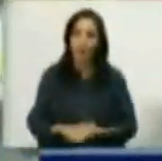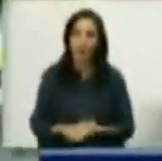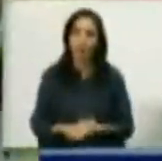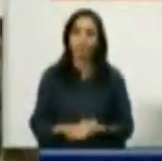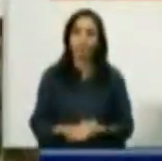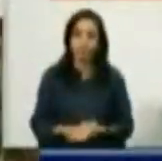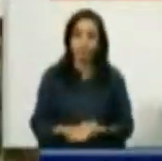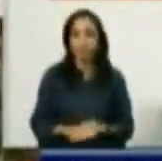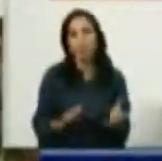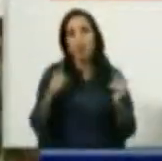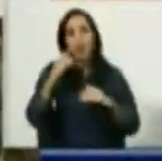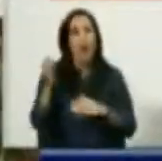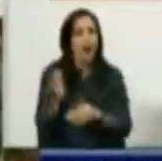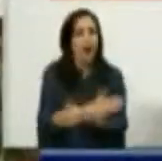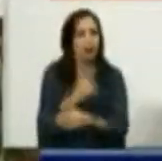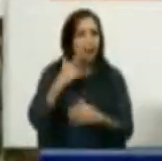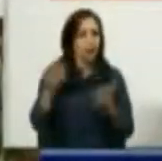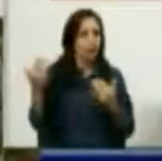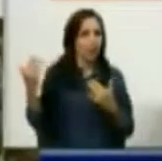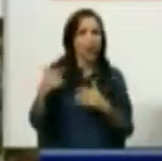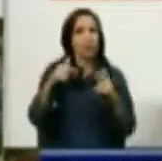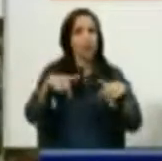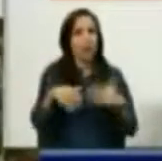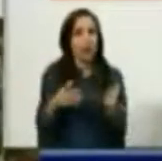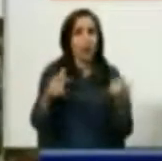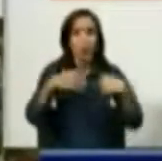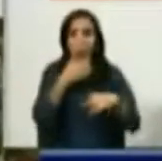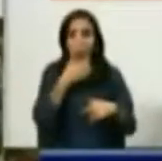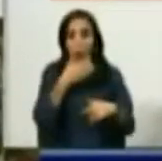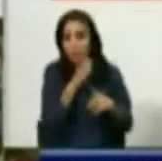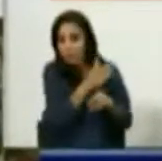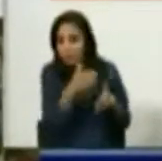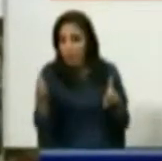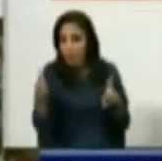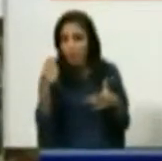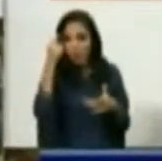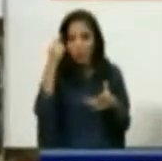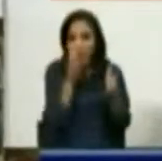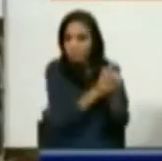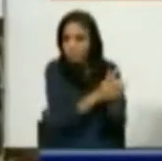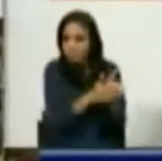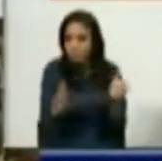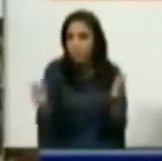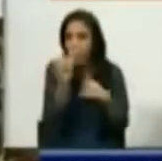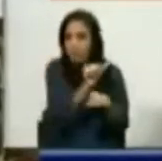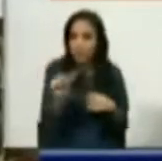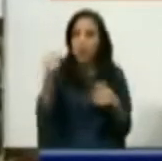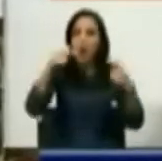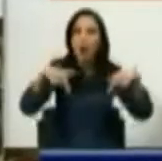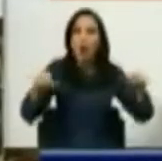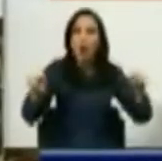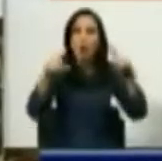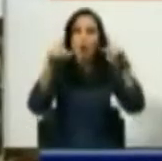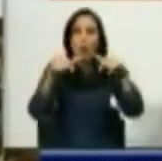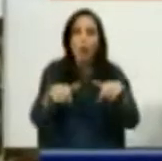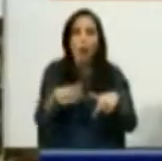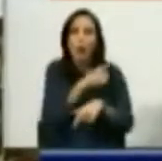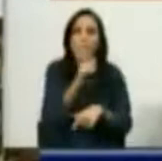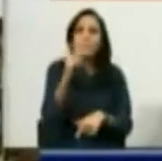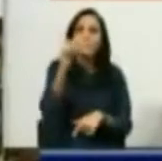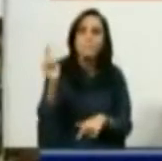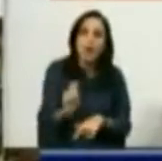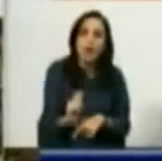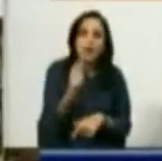Yo decía al principio que se conjugan en estos días hoy hoy se están cumpliendo están cumpliendo meses